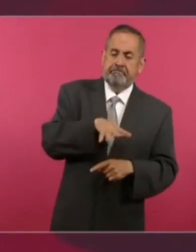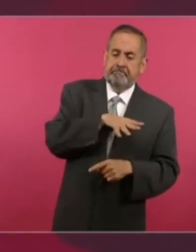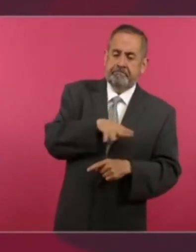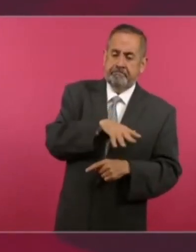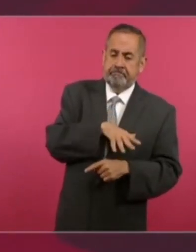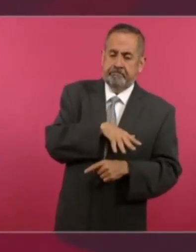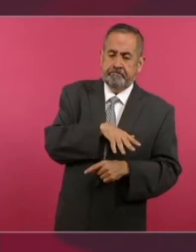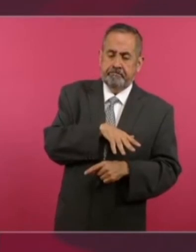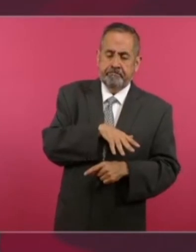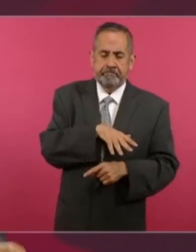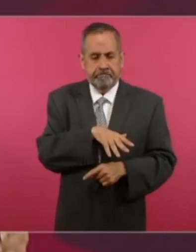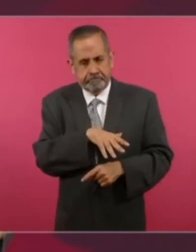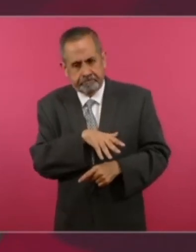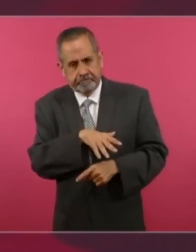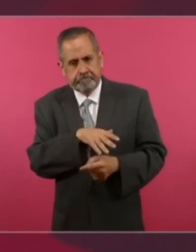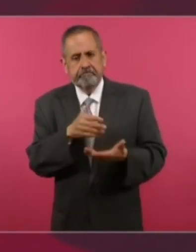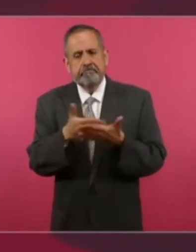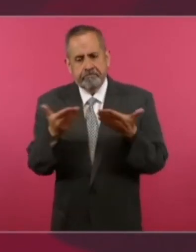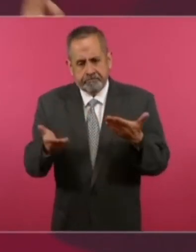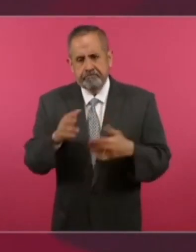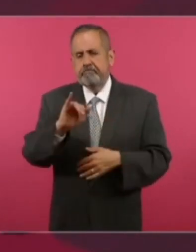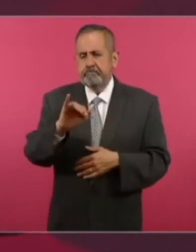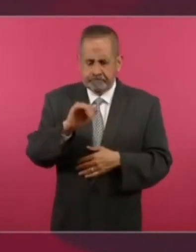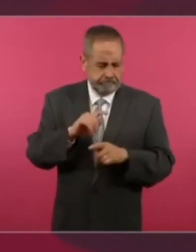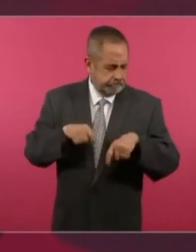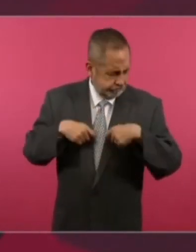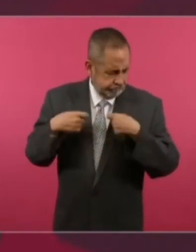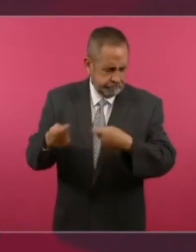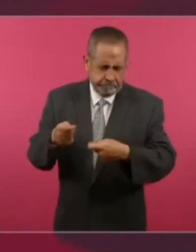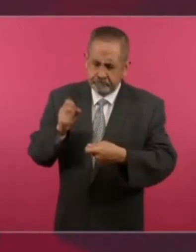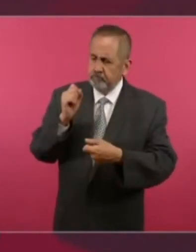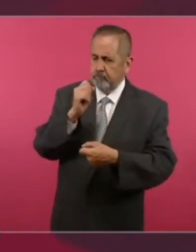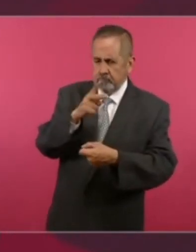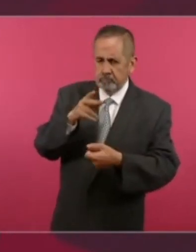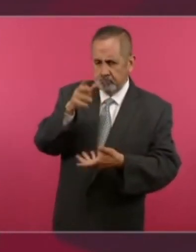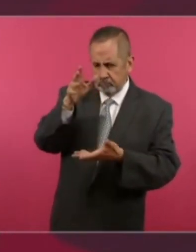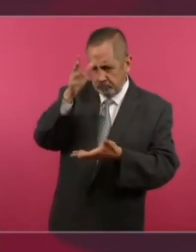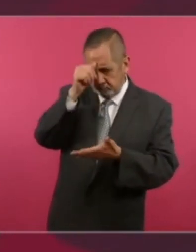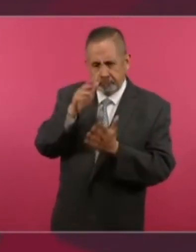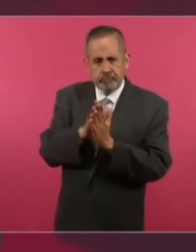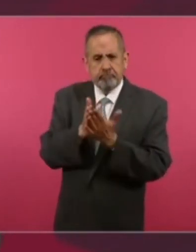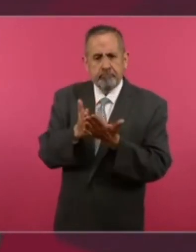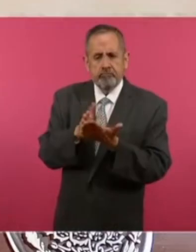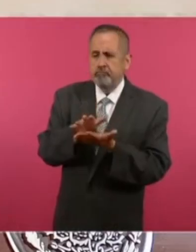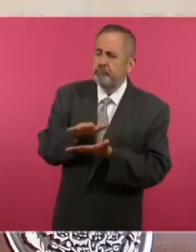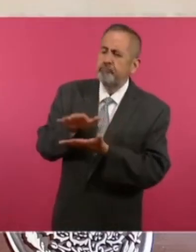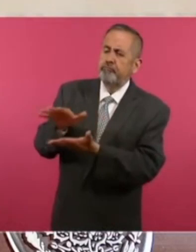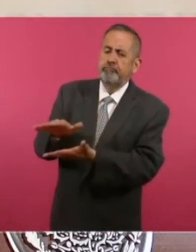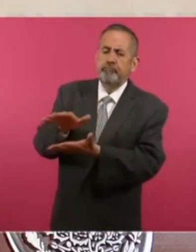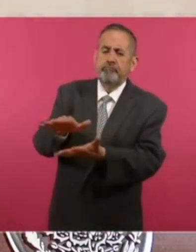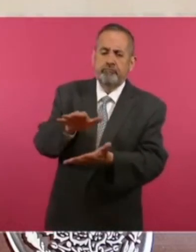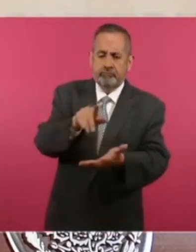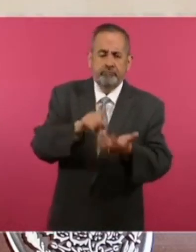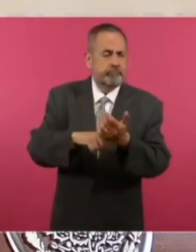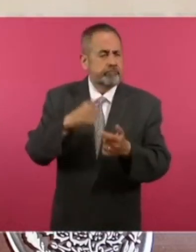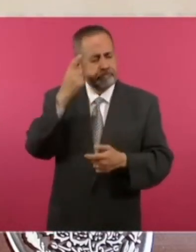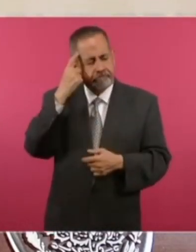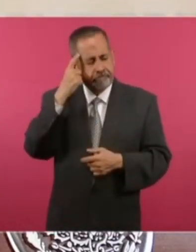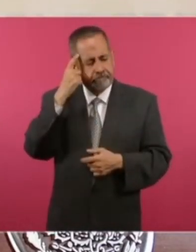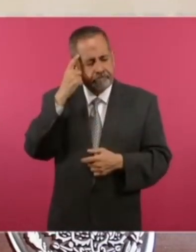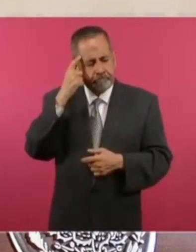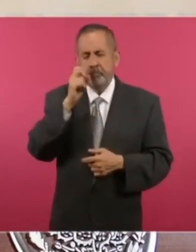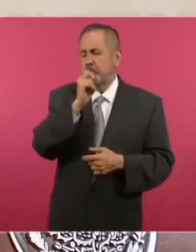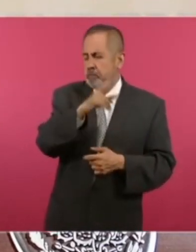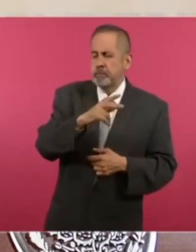habían manifestado de que no iban a distribuir los libros, ya están cambiando de parecer, y qué